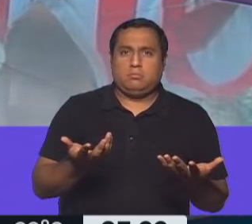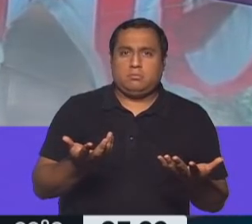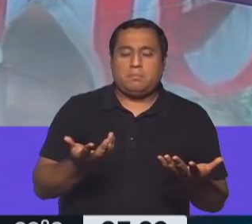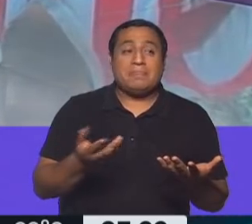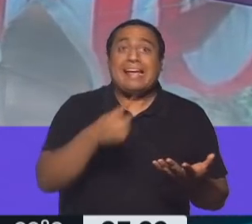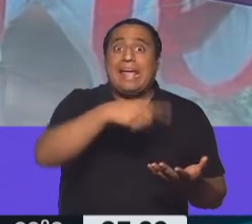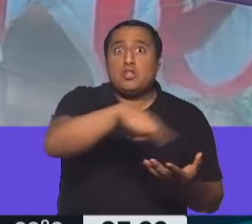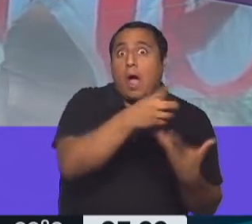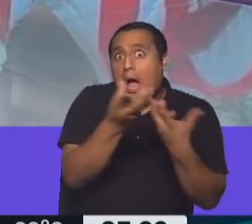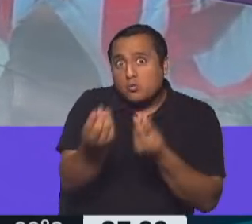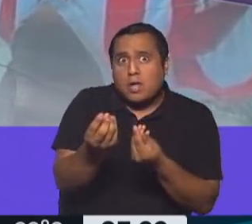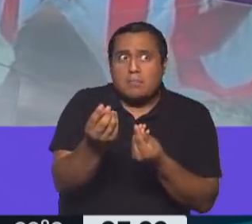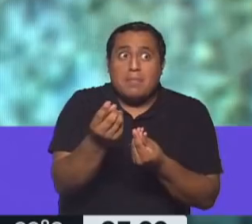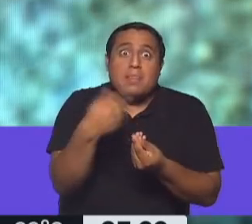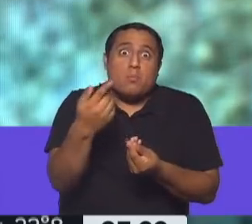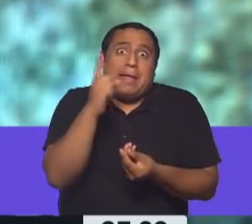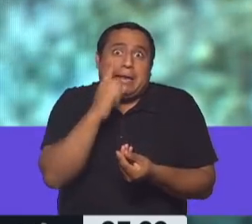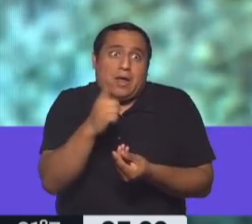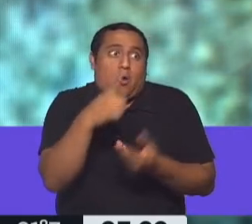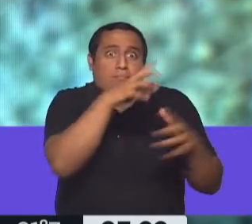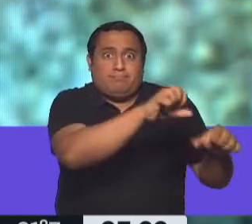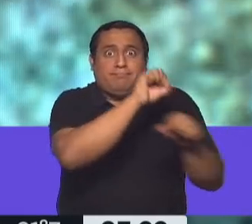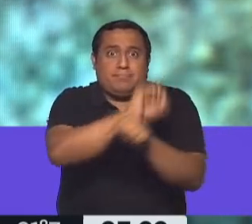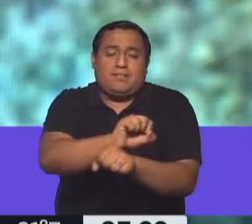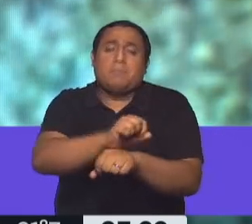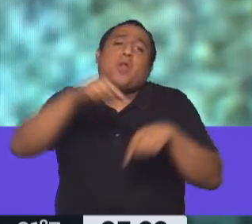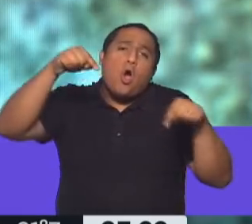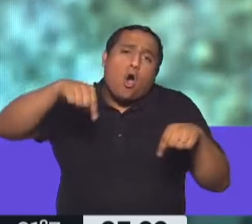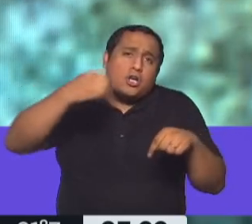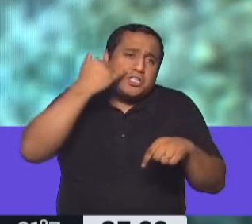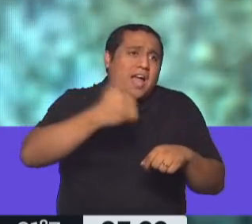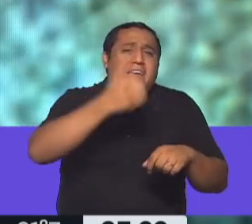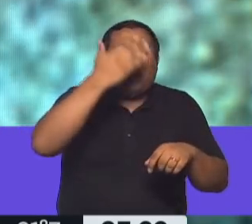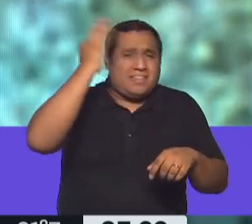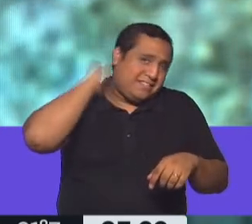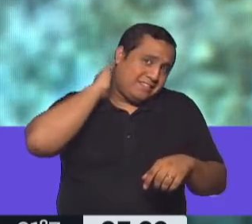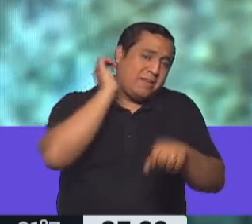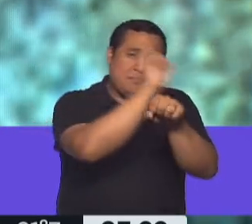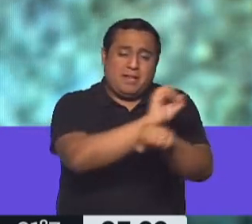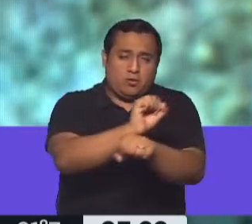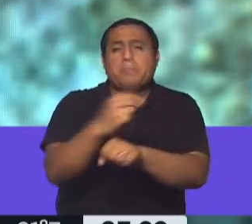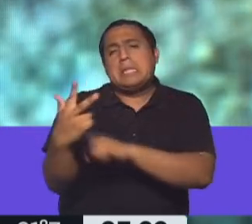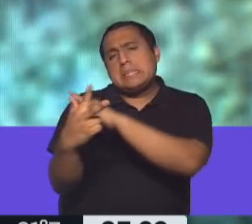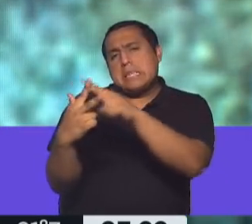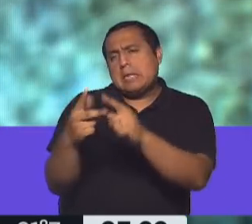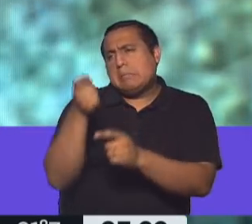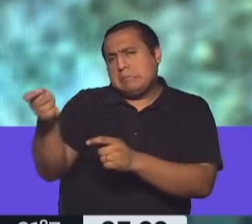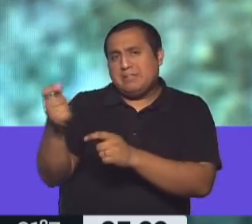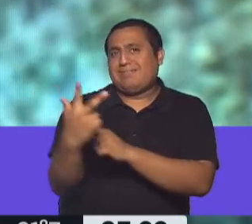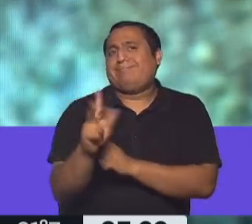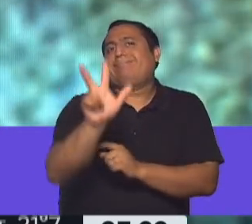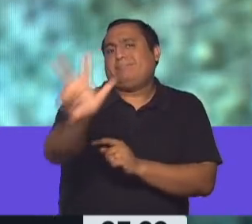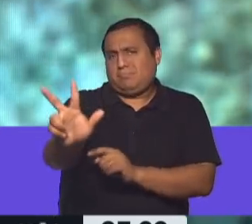de terminar perdiendo su libertad? No, hoy hay 16 personas detenidas, entre ellos los tres responsabilizados en prima facie por